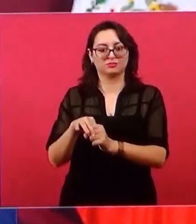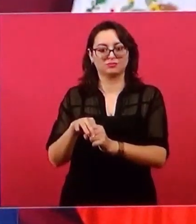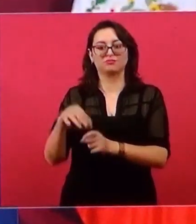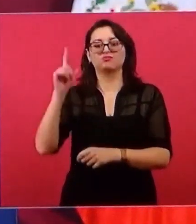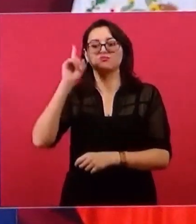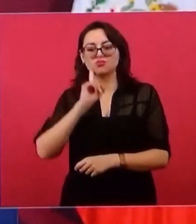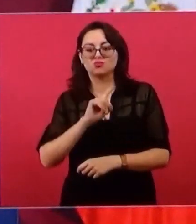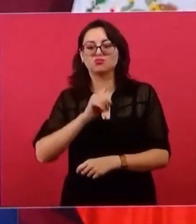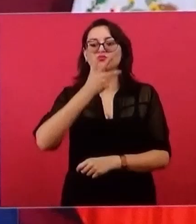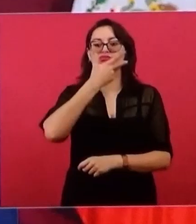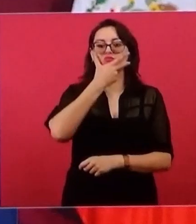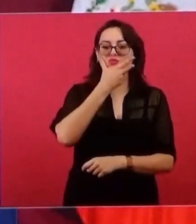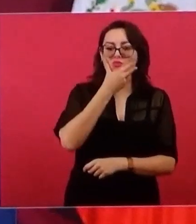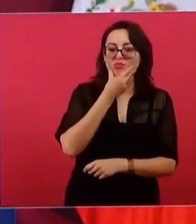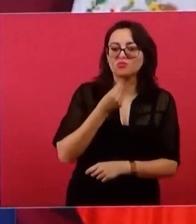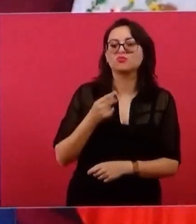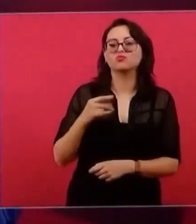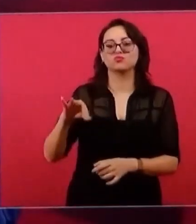Mujeres, hombres.